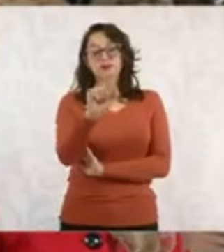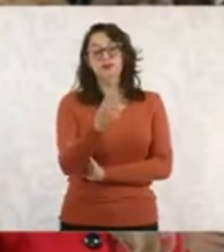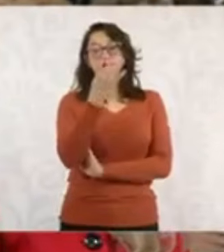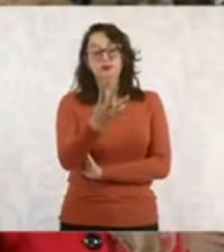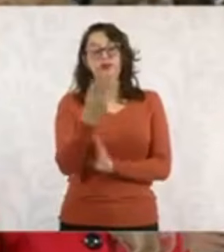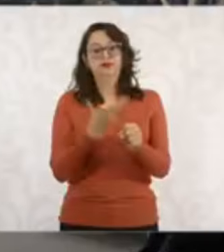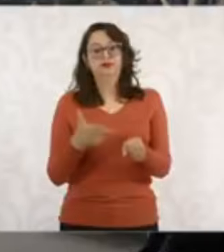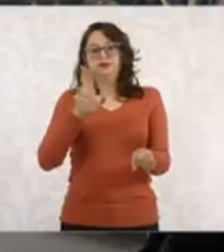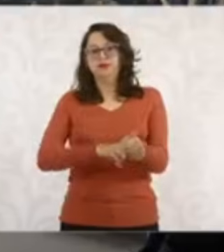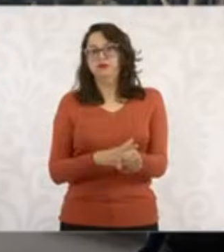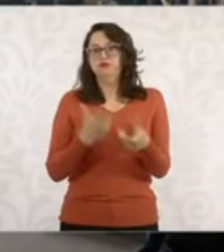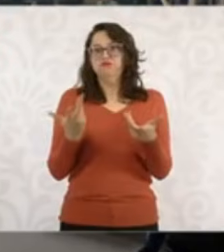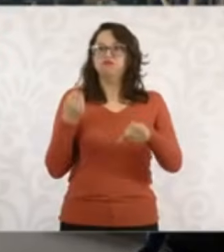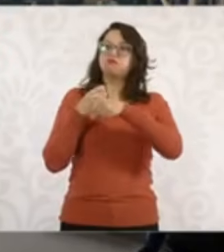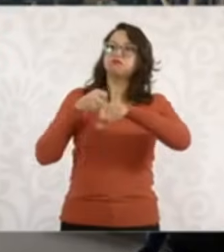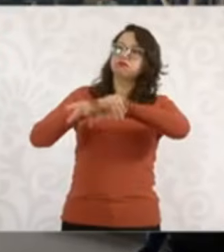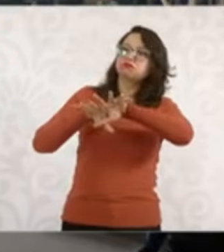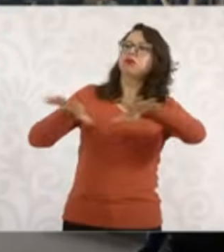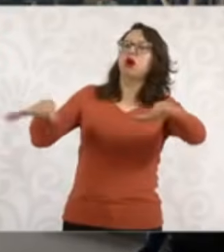en todo el país?